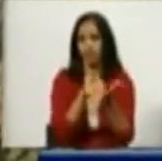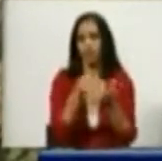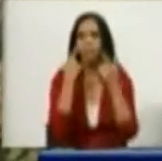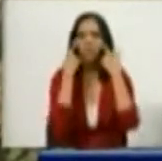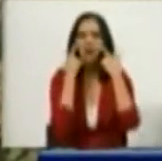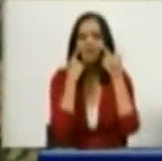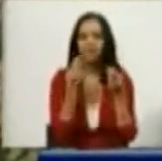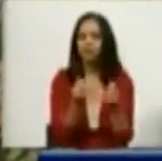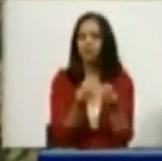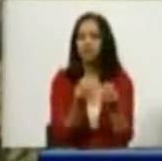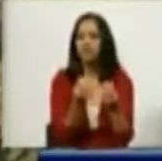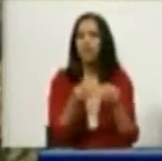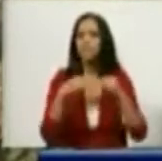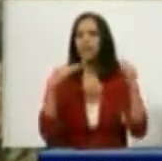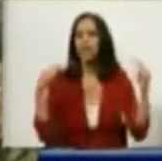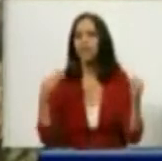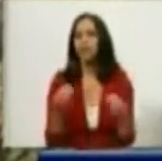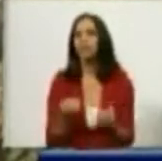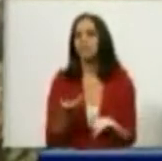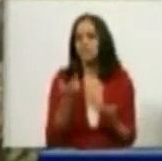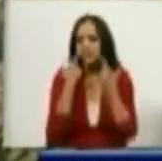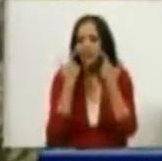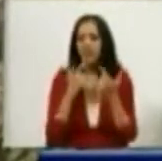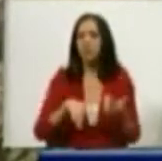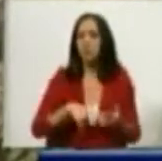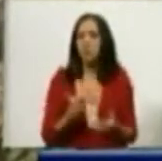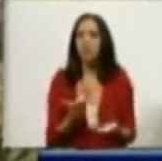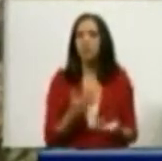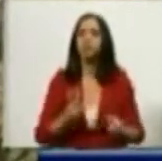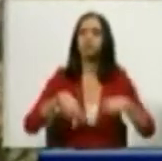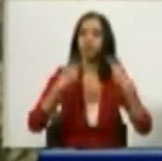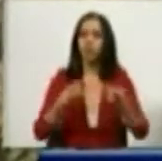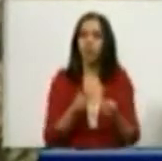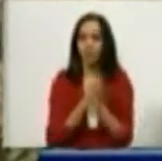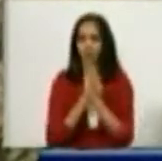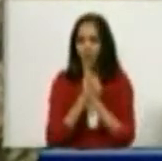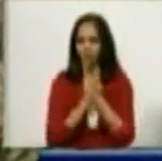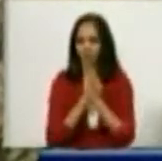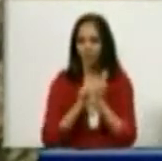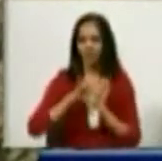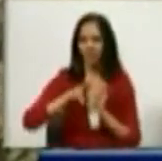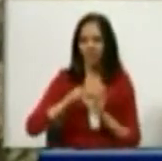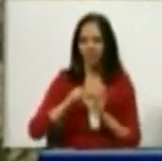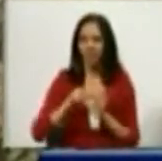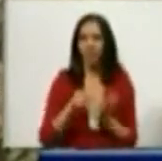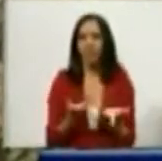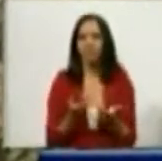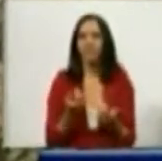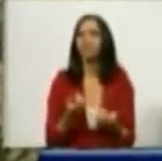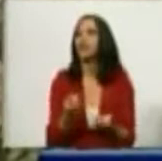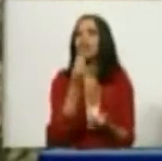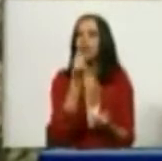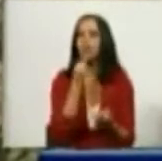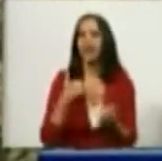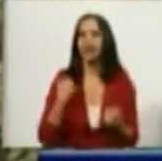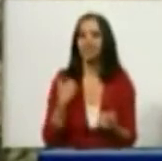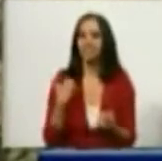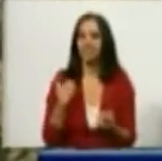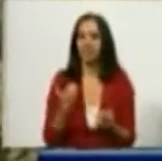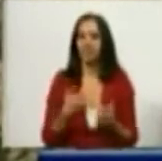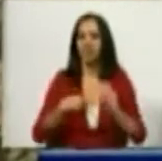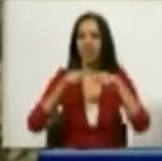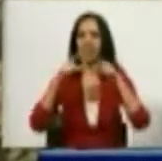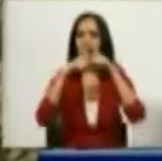negocios en Panamá y estudiar la posibilidad de iniciar un nuevo chanchullo incursionando la gastronomía Argentina con la venta